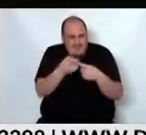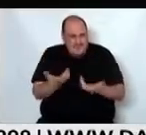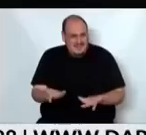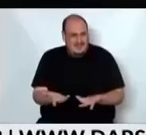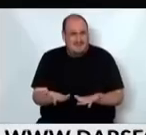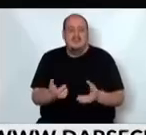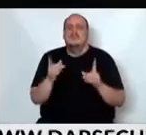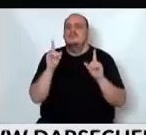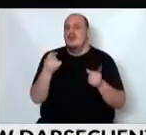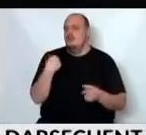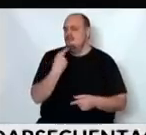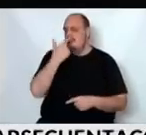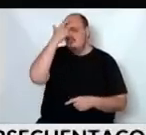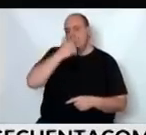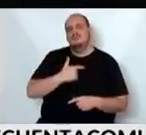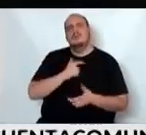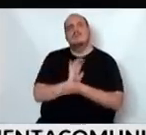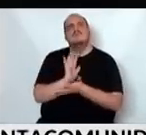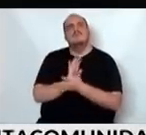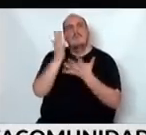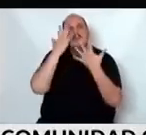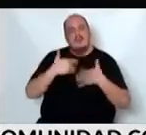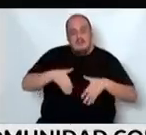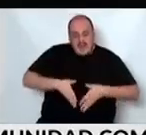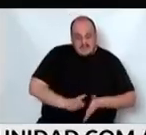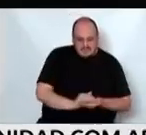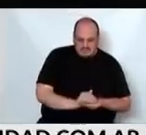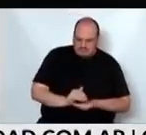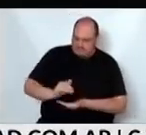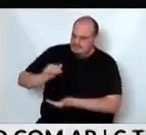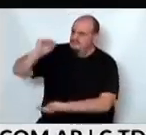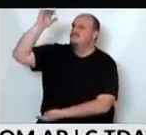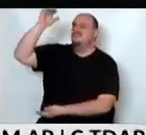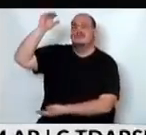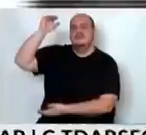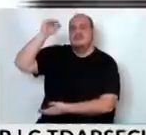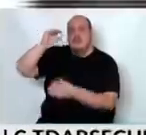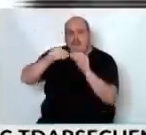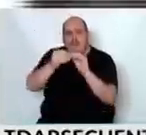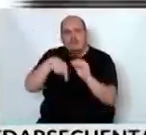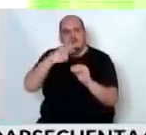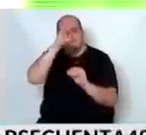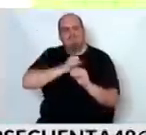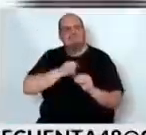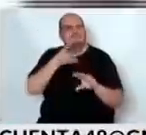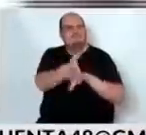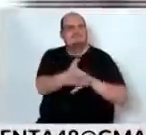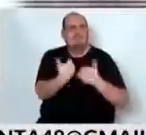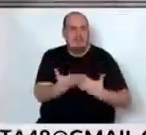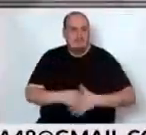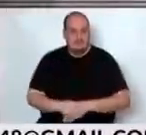como personas nos vamos preparando desde que nacemos en adelante para enfrentar lo que venga.